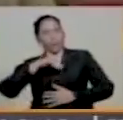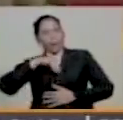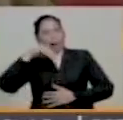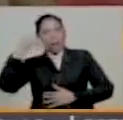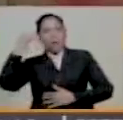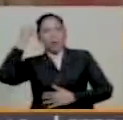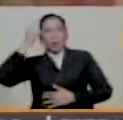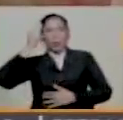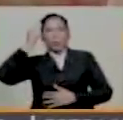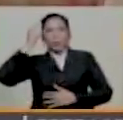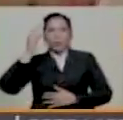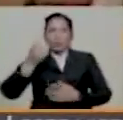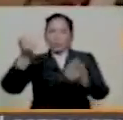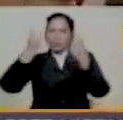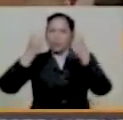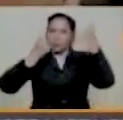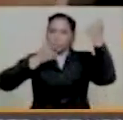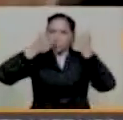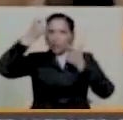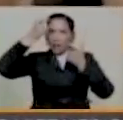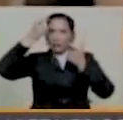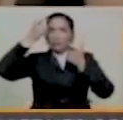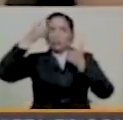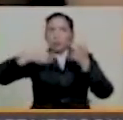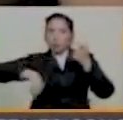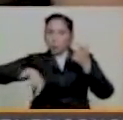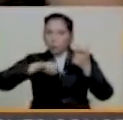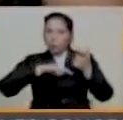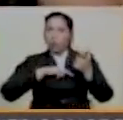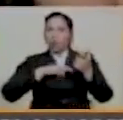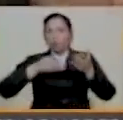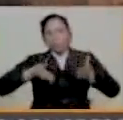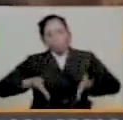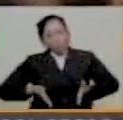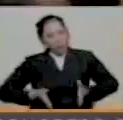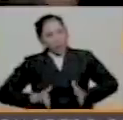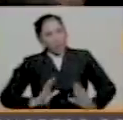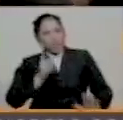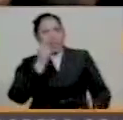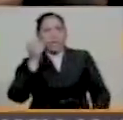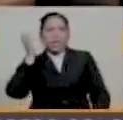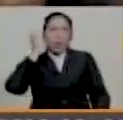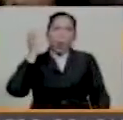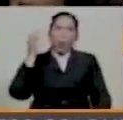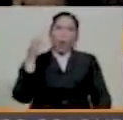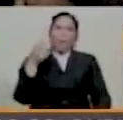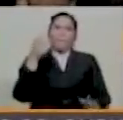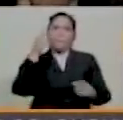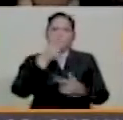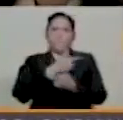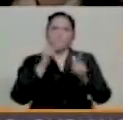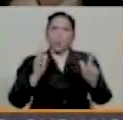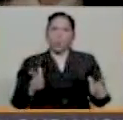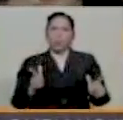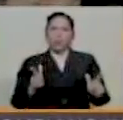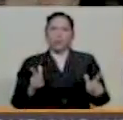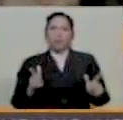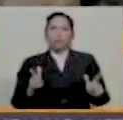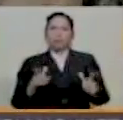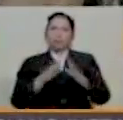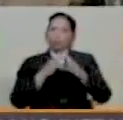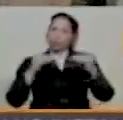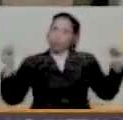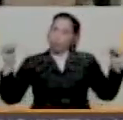conciencia, como nos enseñó el comandante Hugo Chávez, que somos los hijos y las hijas de Simón Bolívar y de los libertadores y libertadoras de todo